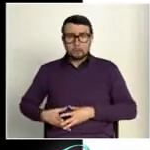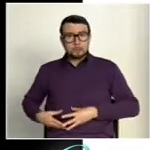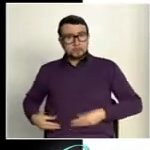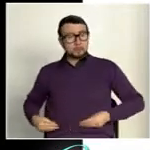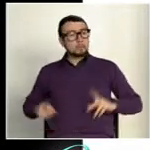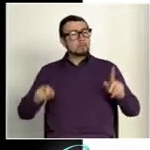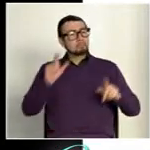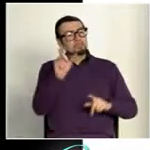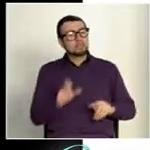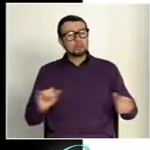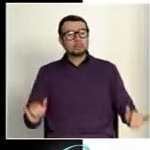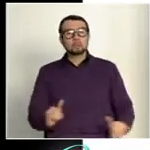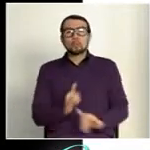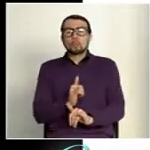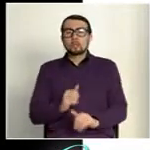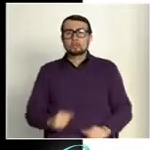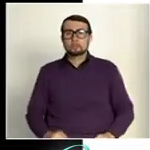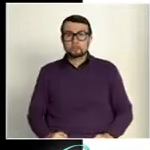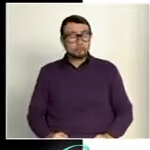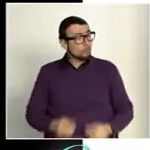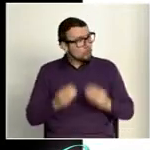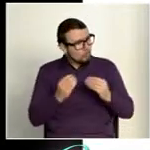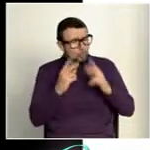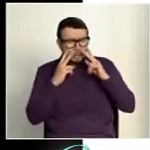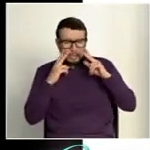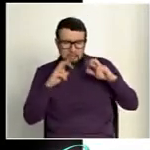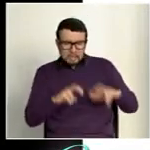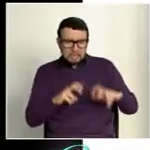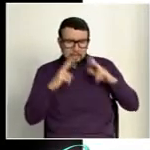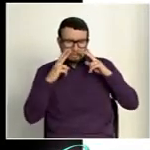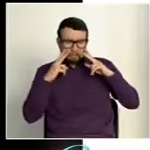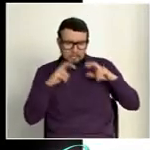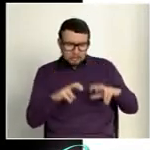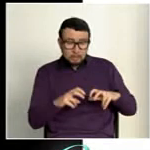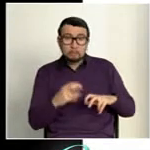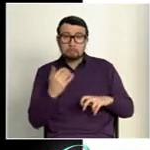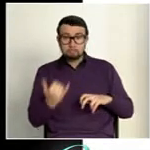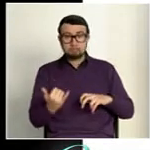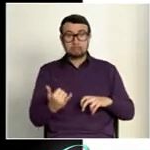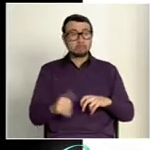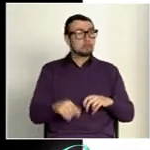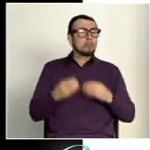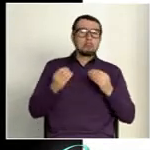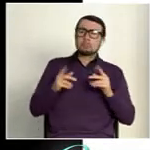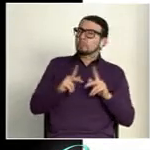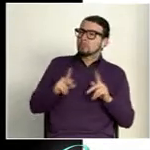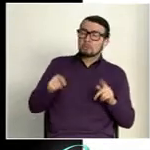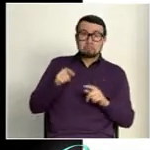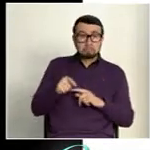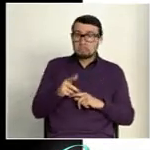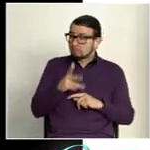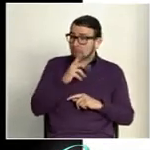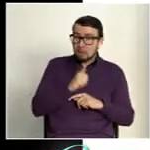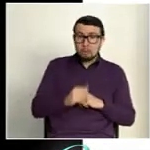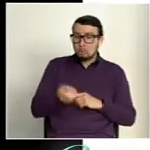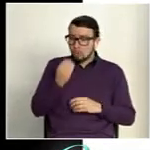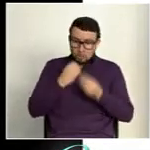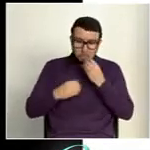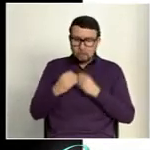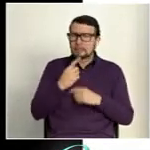peso. ¿Sabe que en vista de tantas investigaciones que hay con la alcachofa, que la gente no la consume? Porque es muy difícil que a uno le